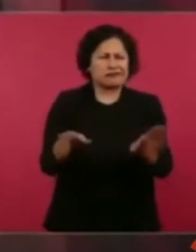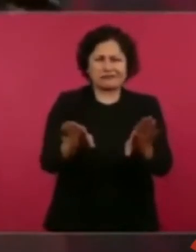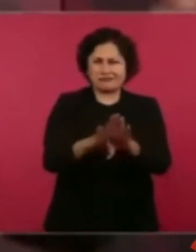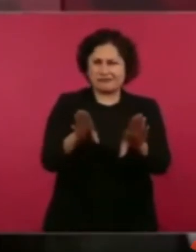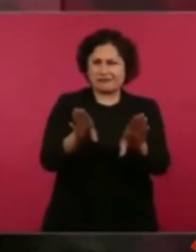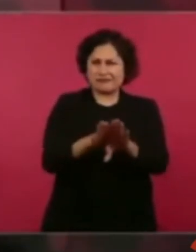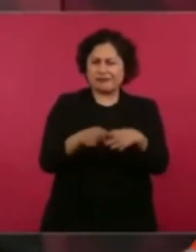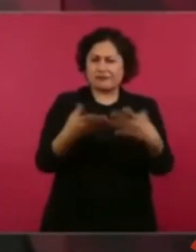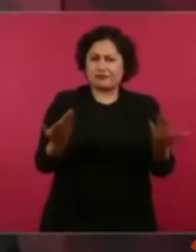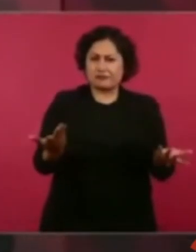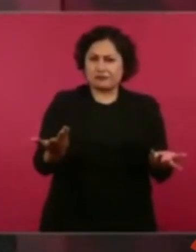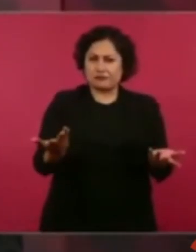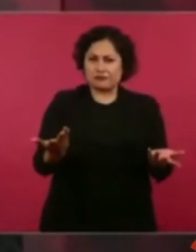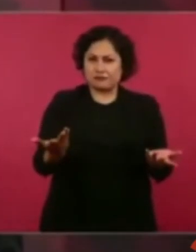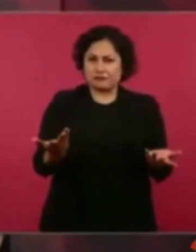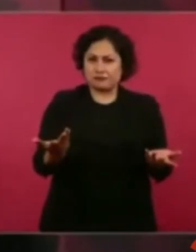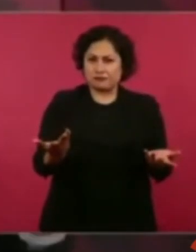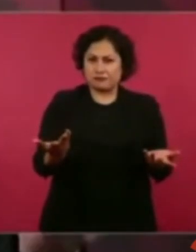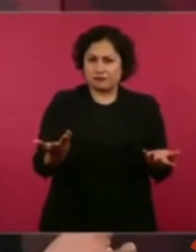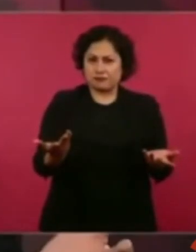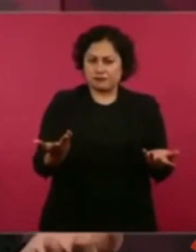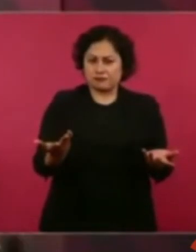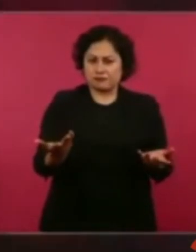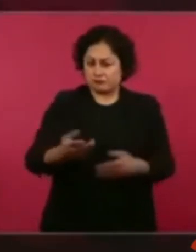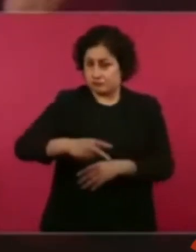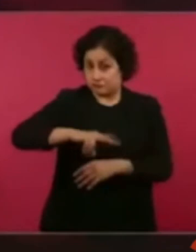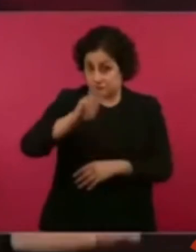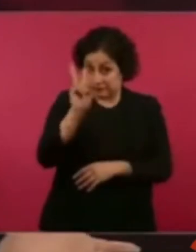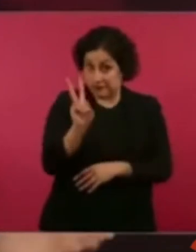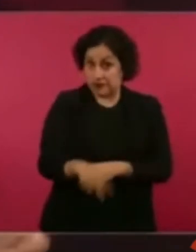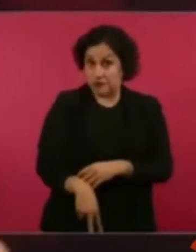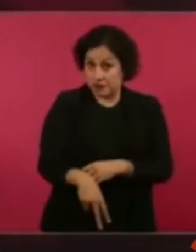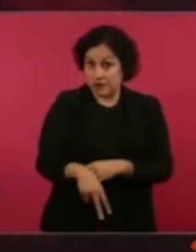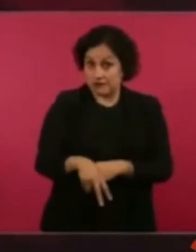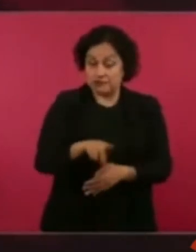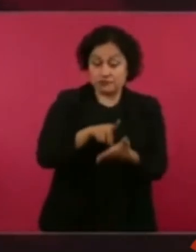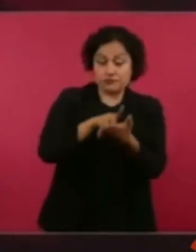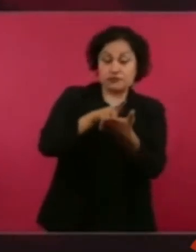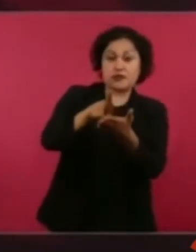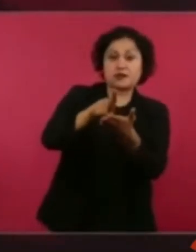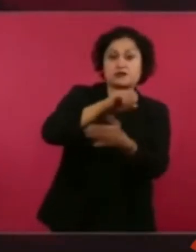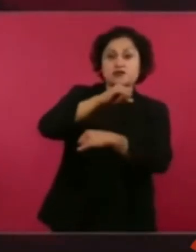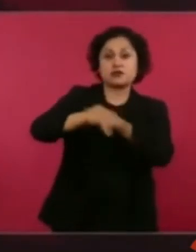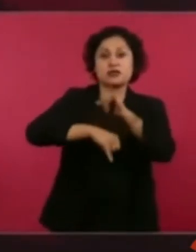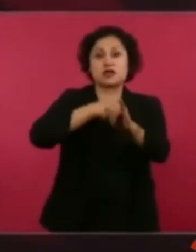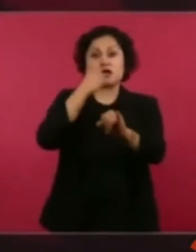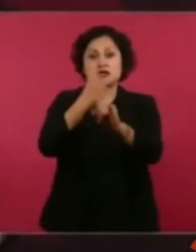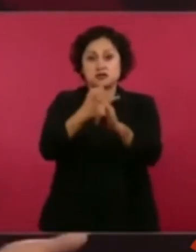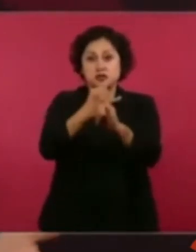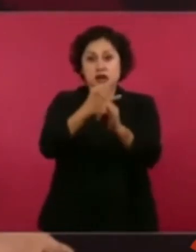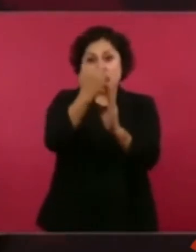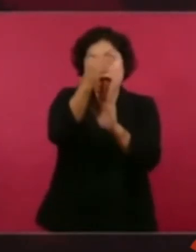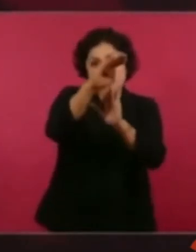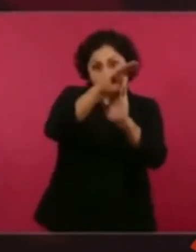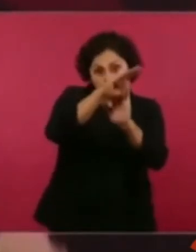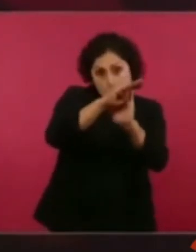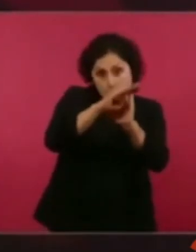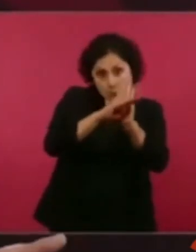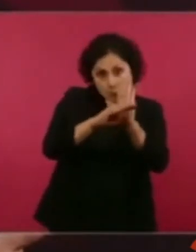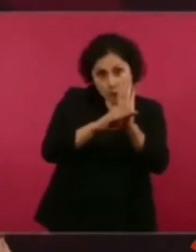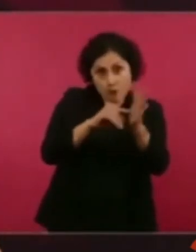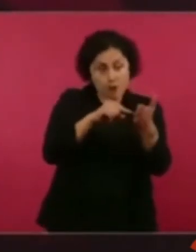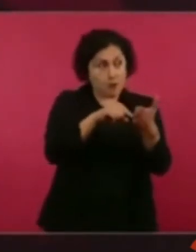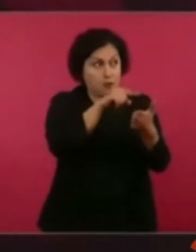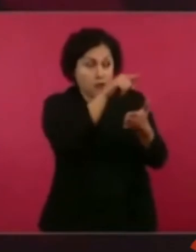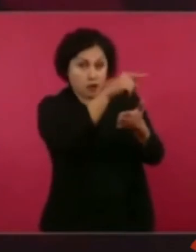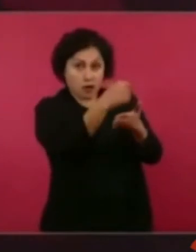Están violando flagrantemente el derecho internacional, la independencia,